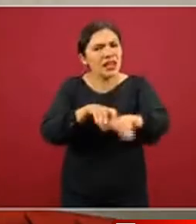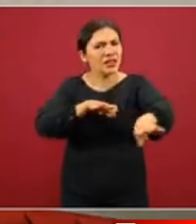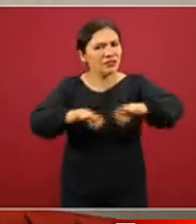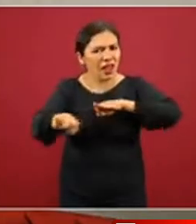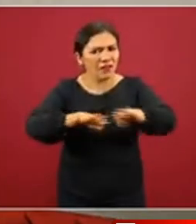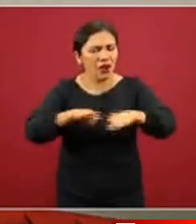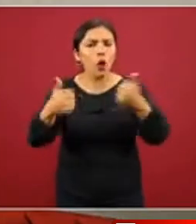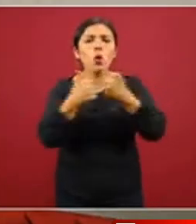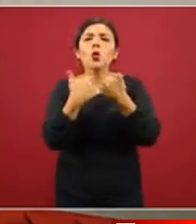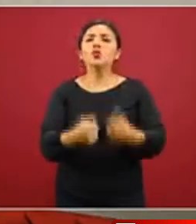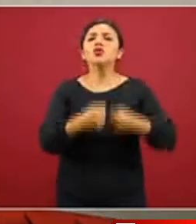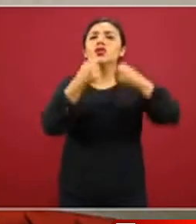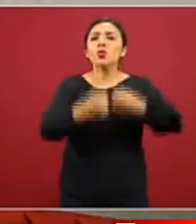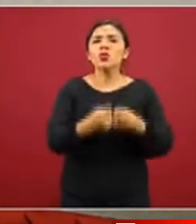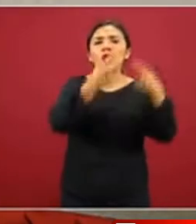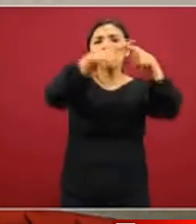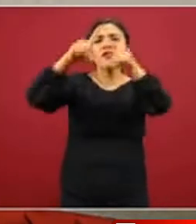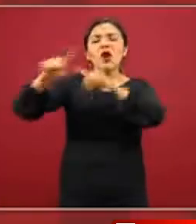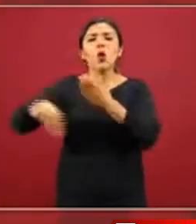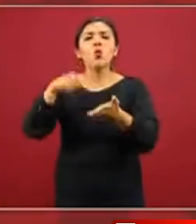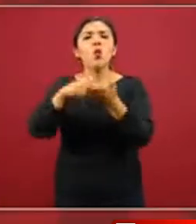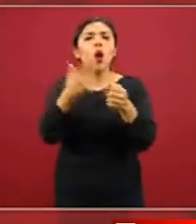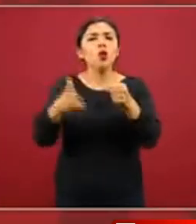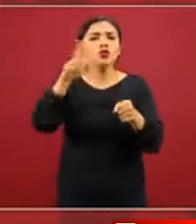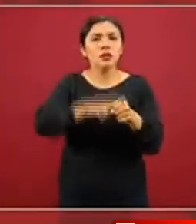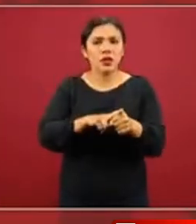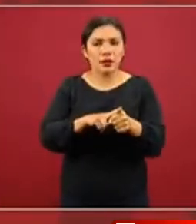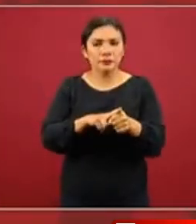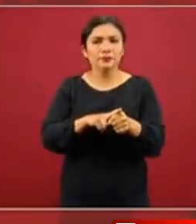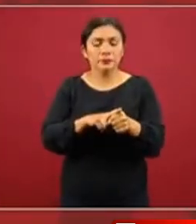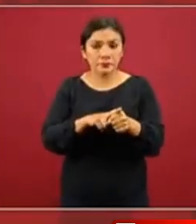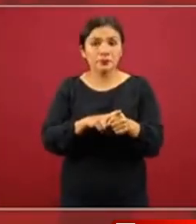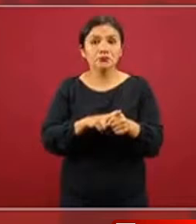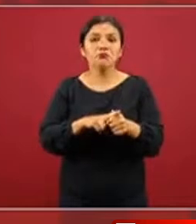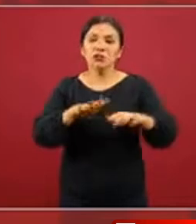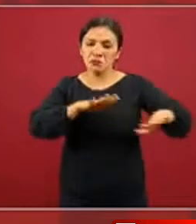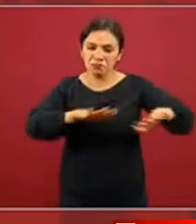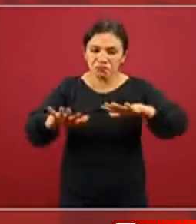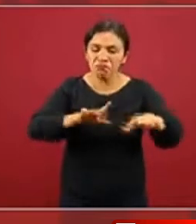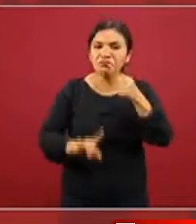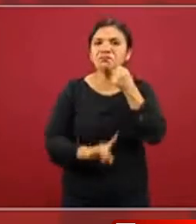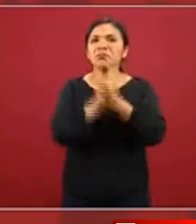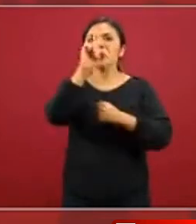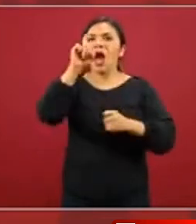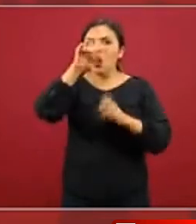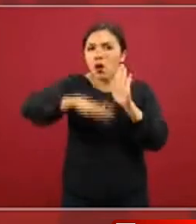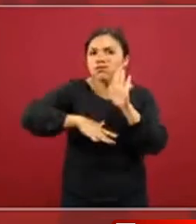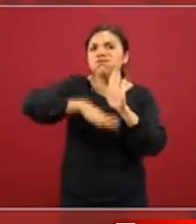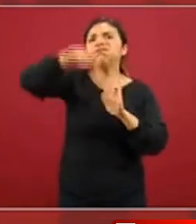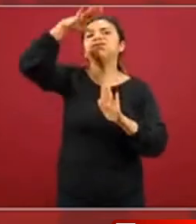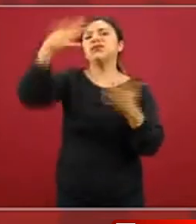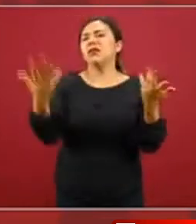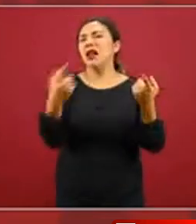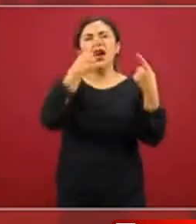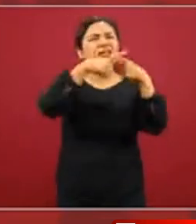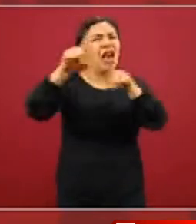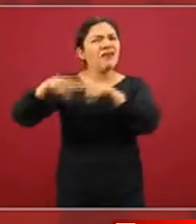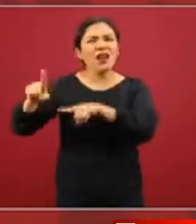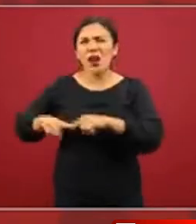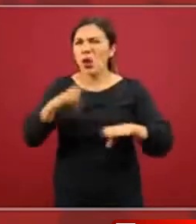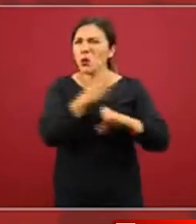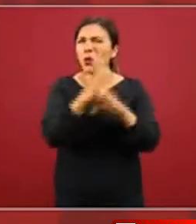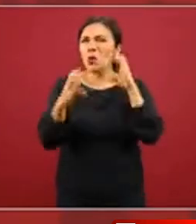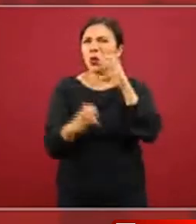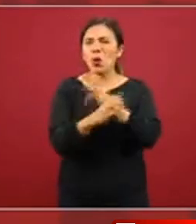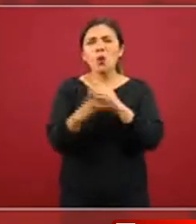operaciones y la seguridad de las instalaciones hospitalarias ante sismos, ante inundaciones, ante distintos